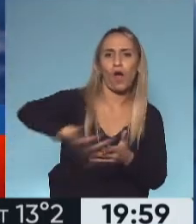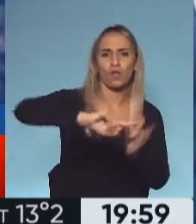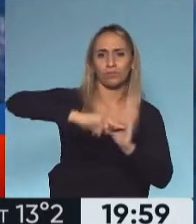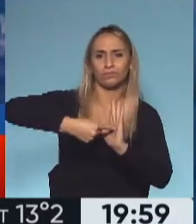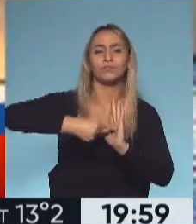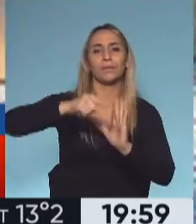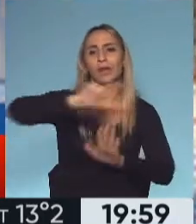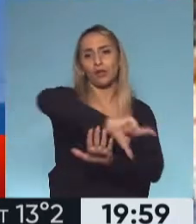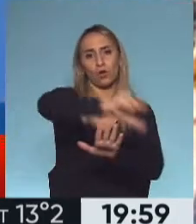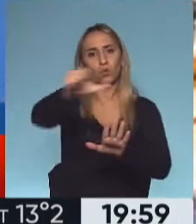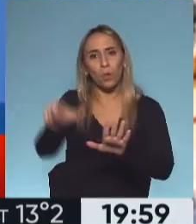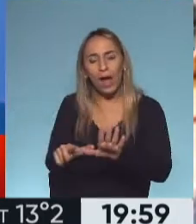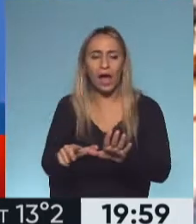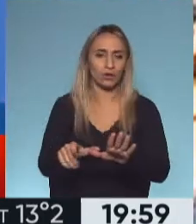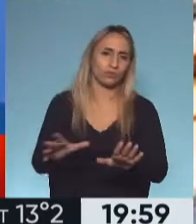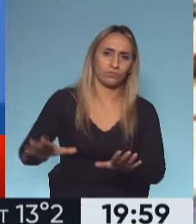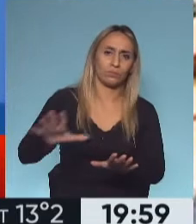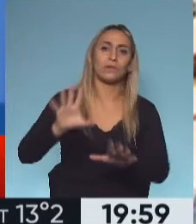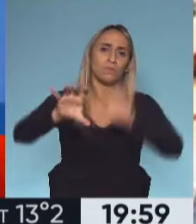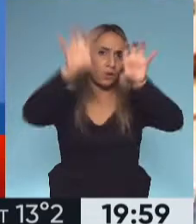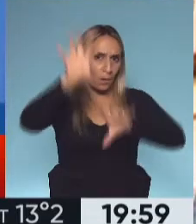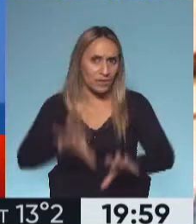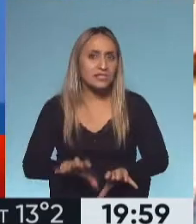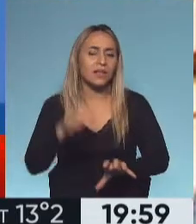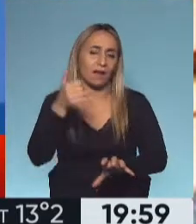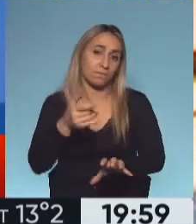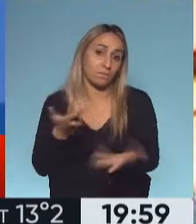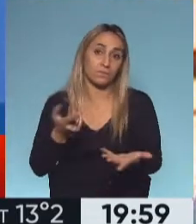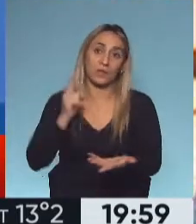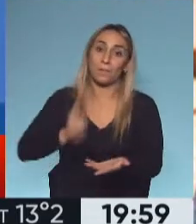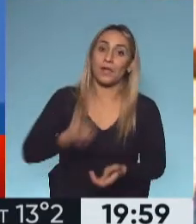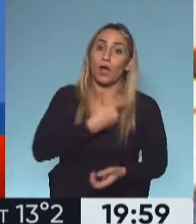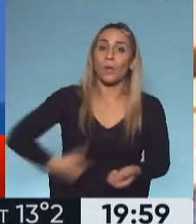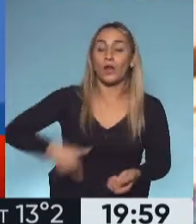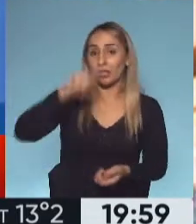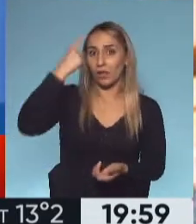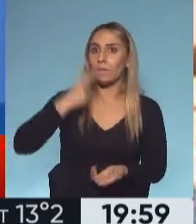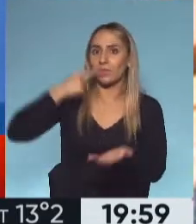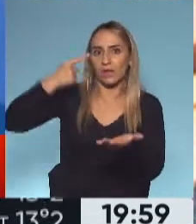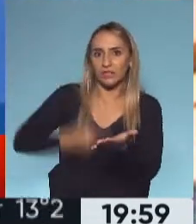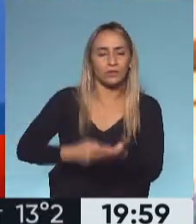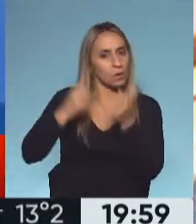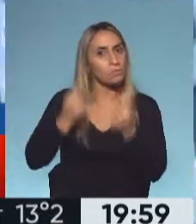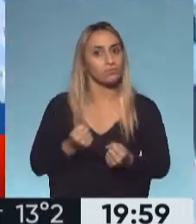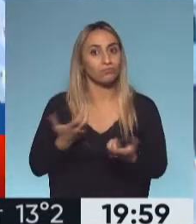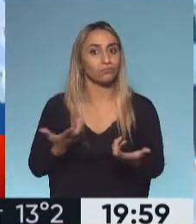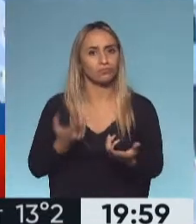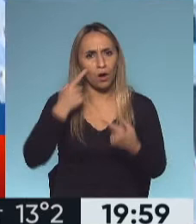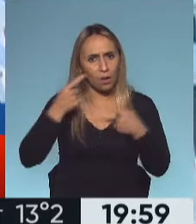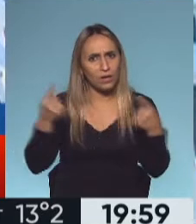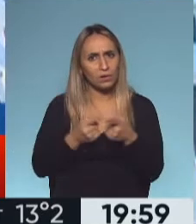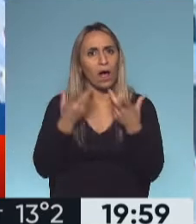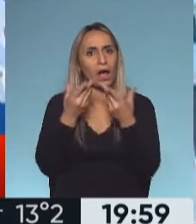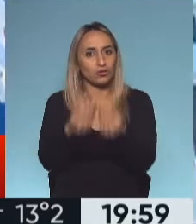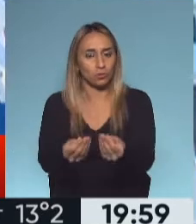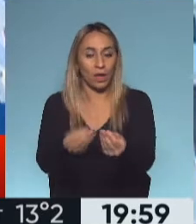todo el conurbano, por supuesto en el interior del país. La decisión también, ¿no?, del gobierno nacional, insisto, es poder ayudar a